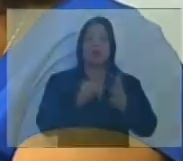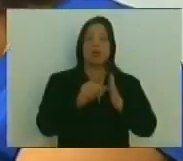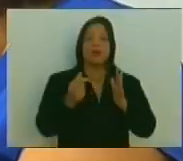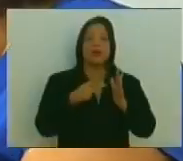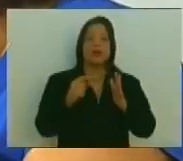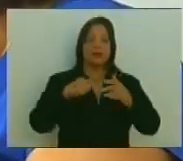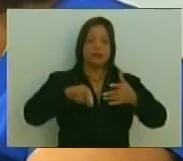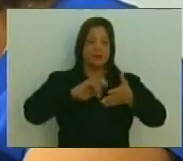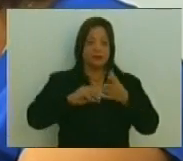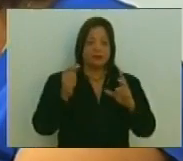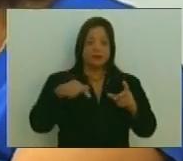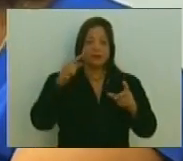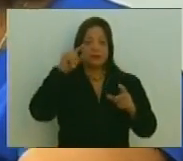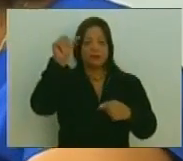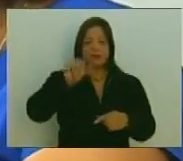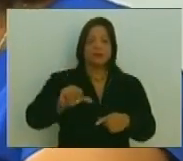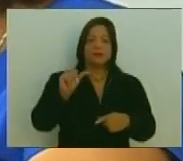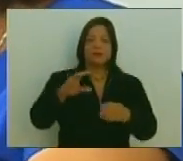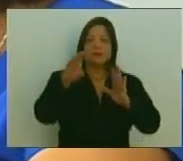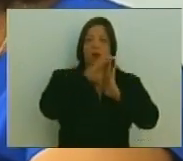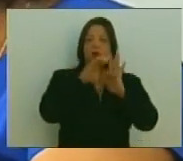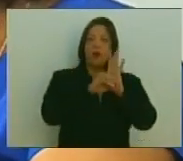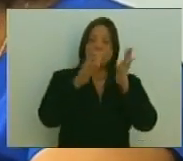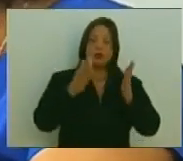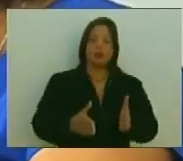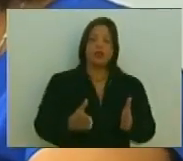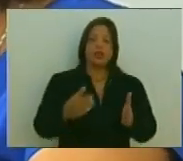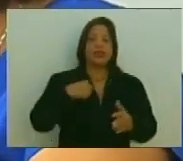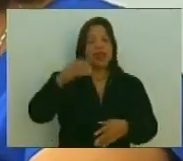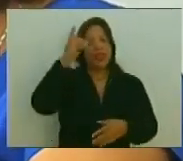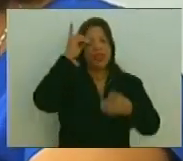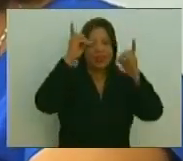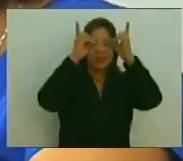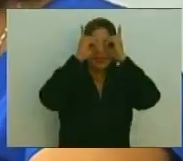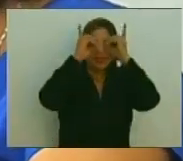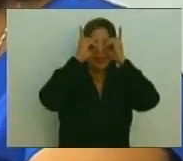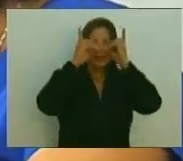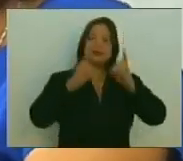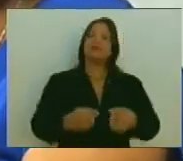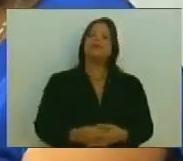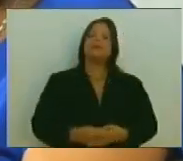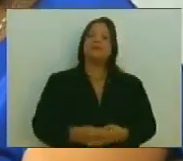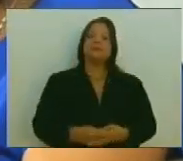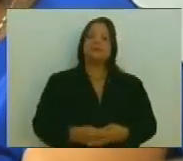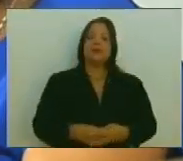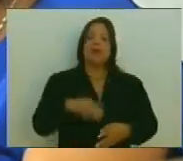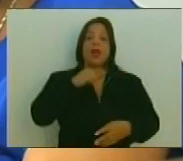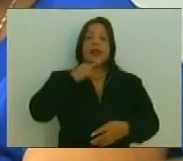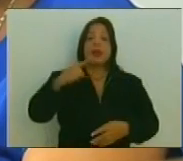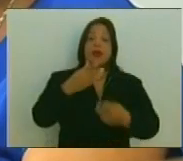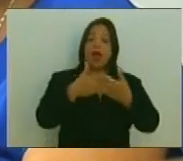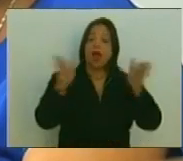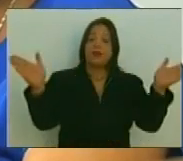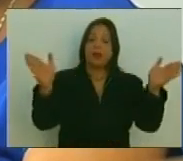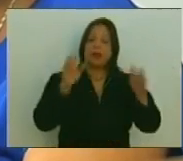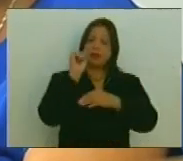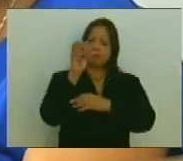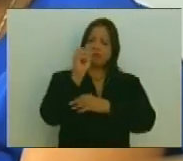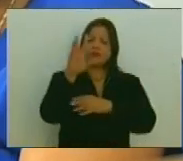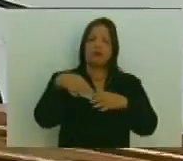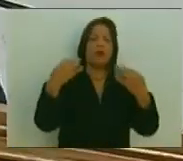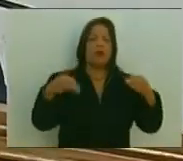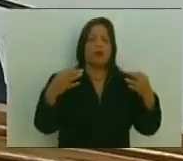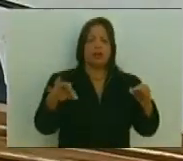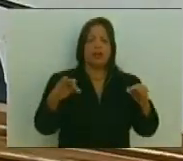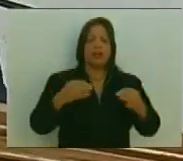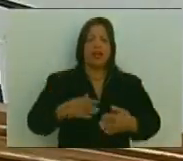la presidenta constituyente Delcy Eloína Rodríguez Gómez declaró abierta la sesión ordinaria